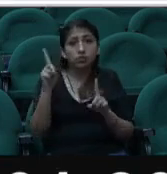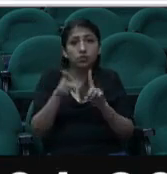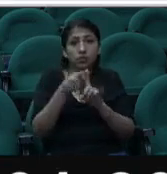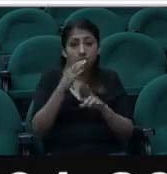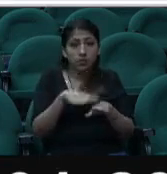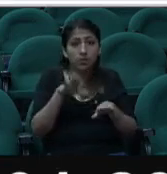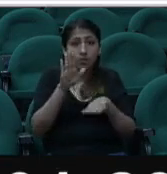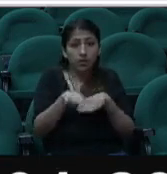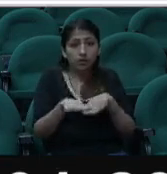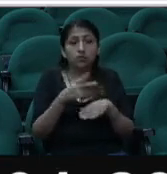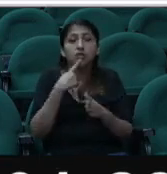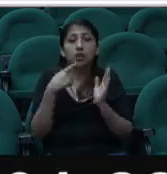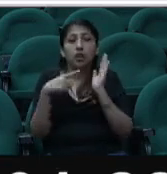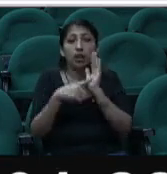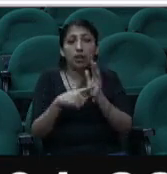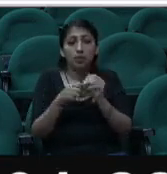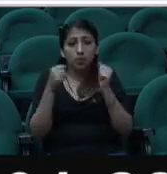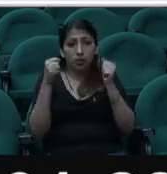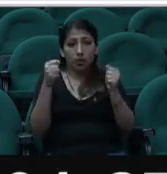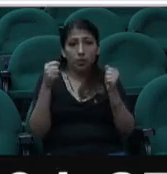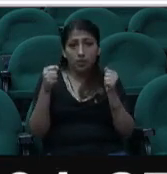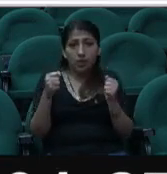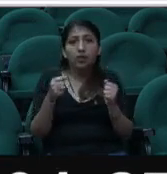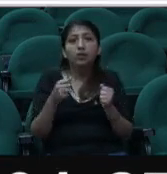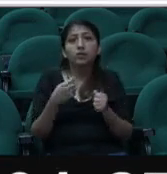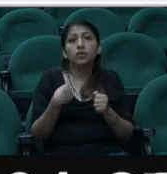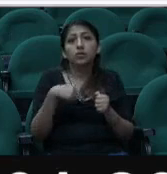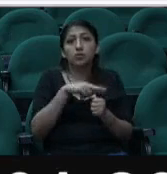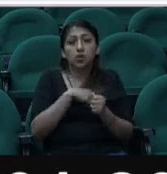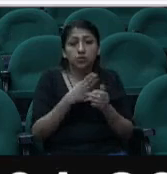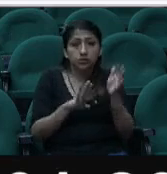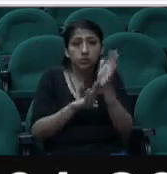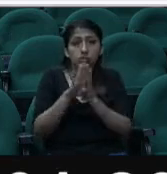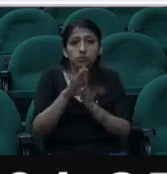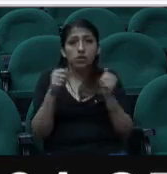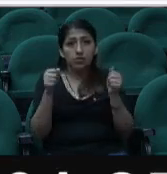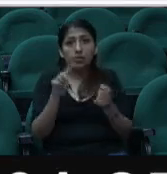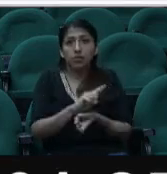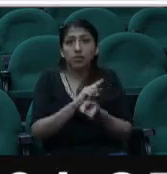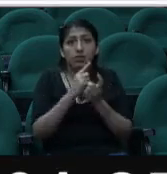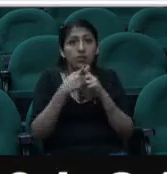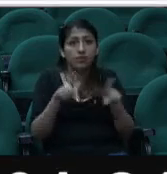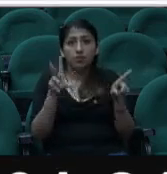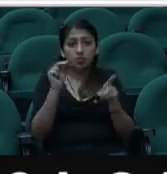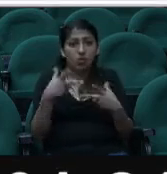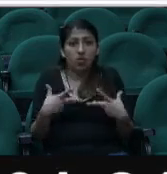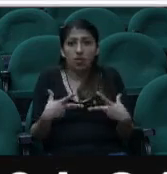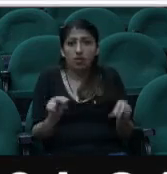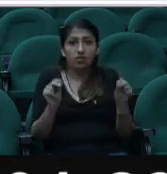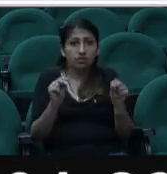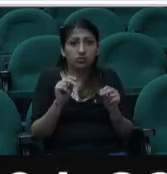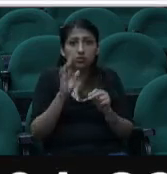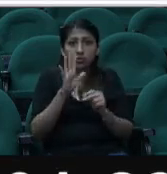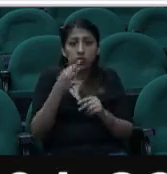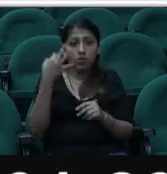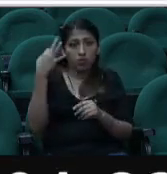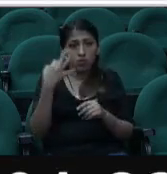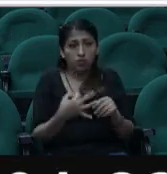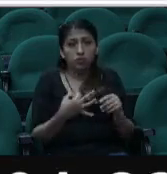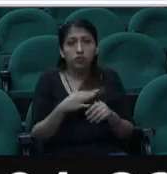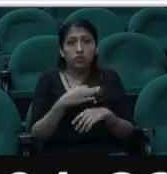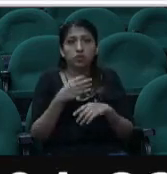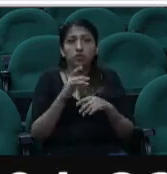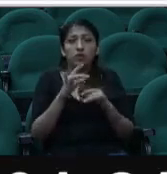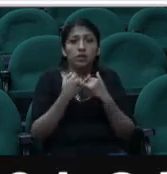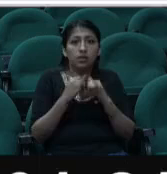paso es dar el ejemplo en la campaña electoral hemos decidido impulsar una campaña distinta sin gastos una campaña austera una campaña